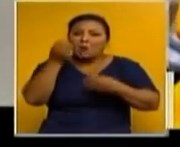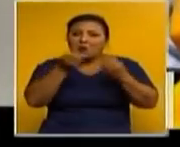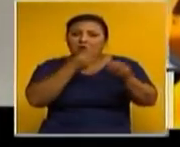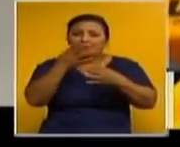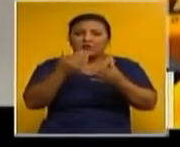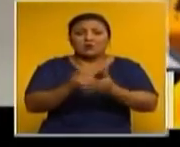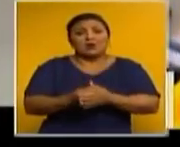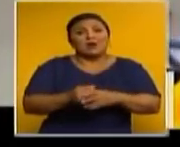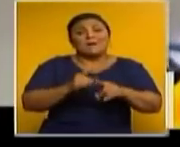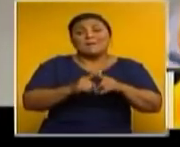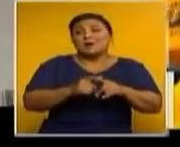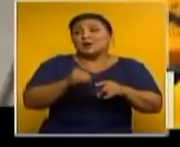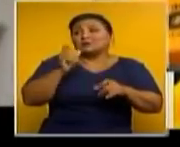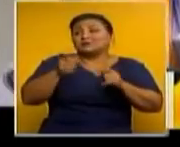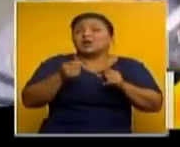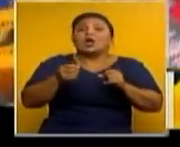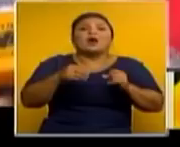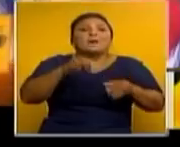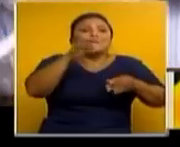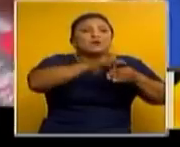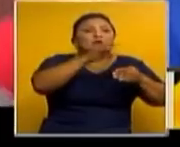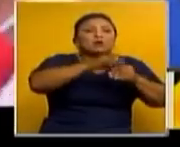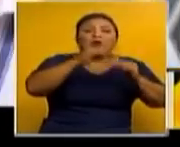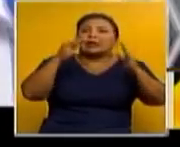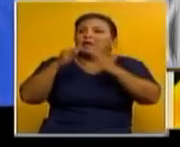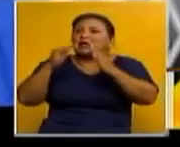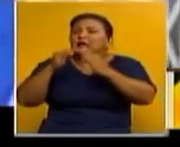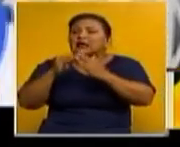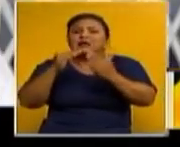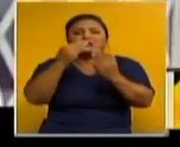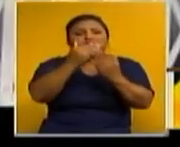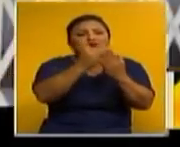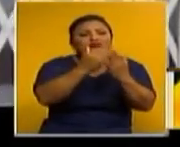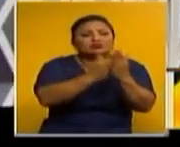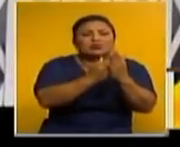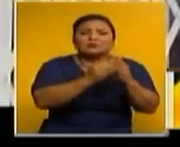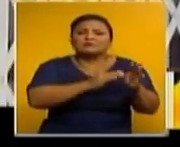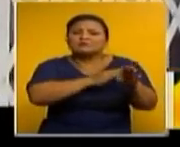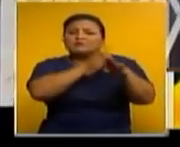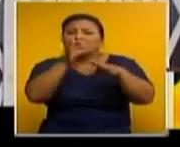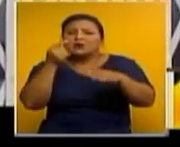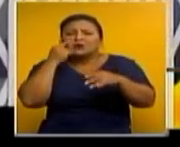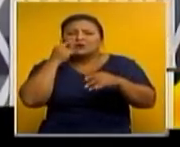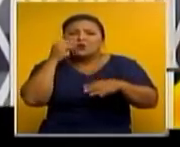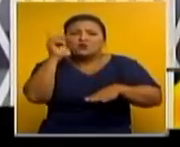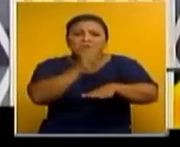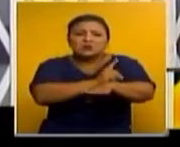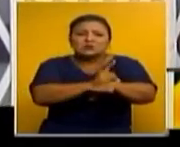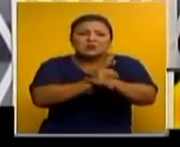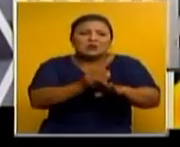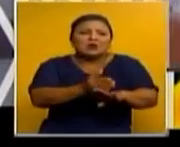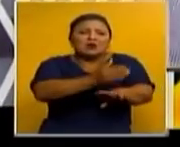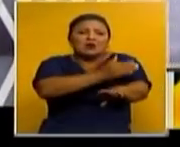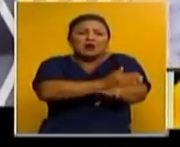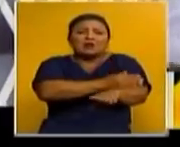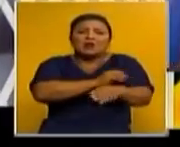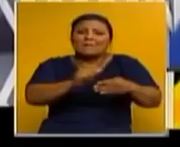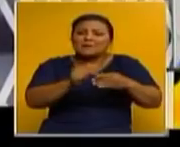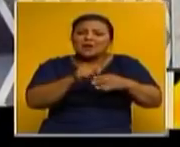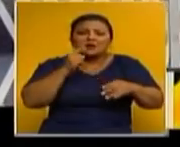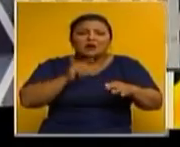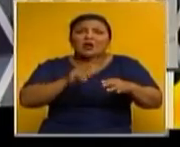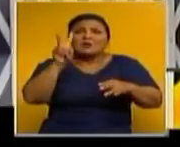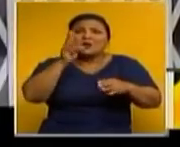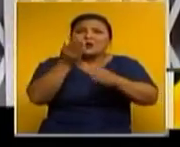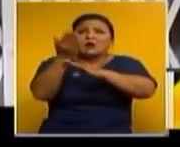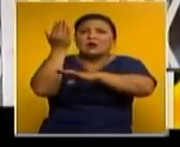del voto en casa, donde tenemos un registro mucho más corto y hacemos un simulacro una semana antes de su realización, en este caso el viernes